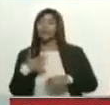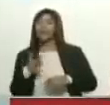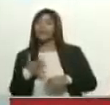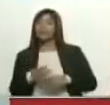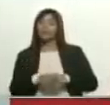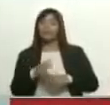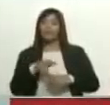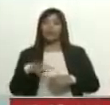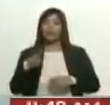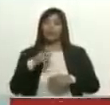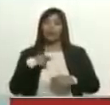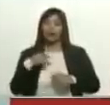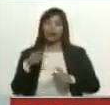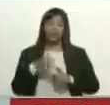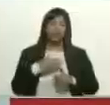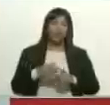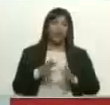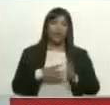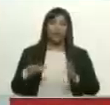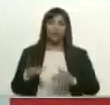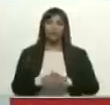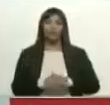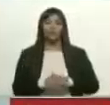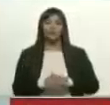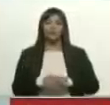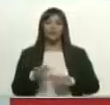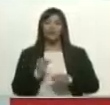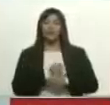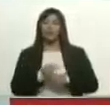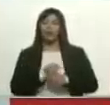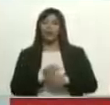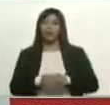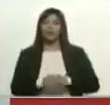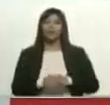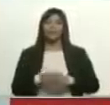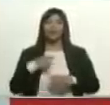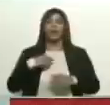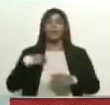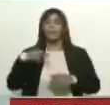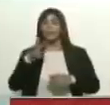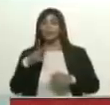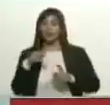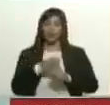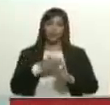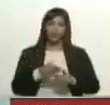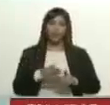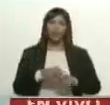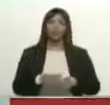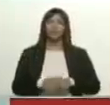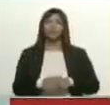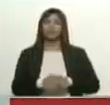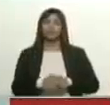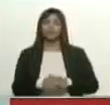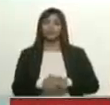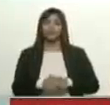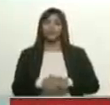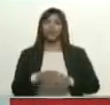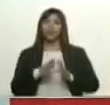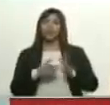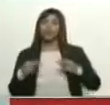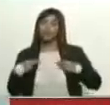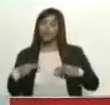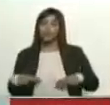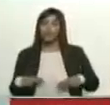presuntamente que Venezuela viola derechos de trabajadores, que Venezuela viola derechos